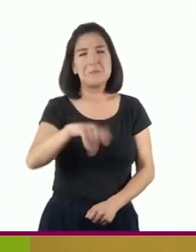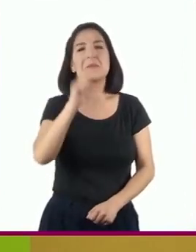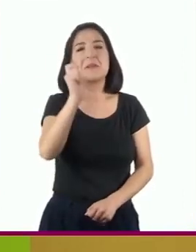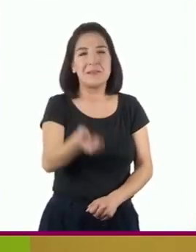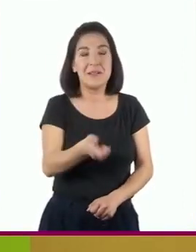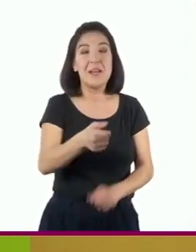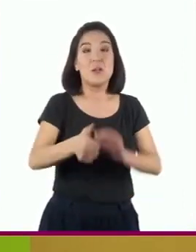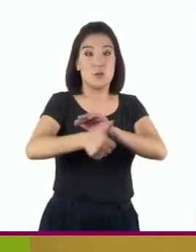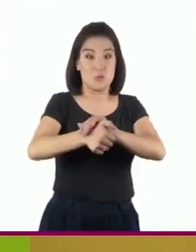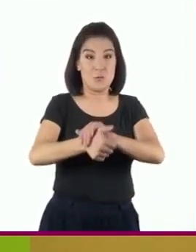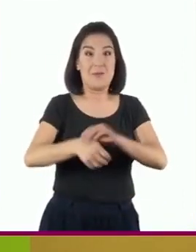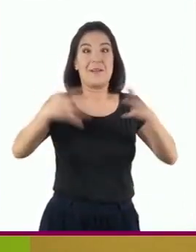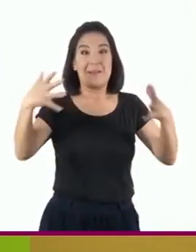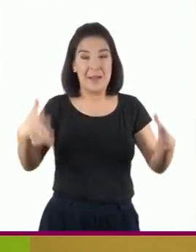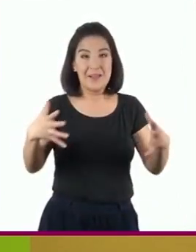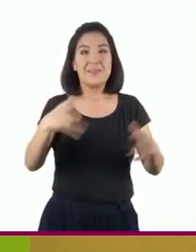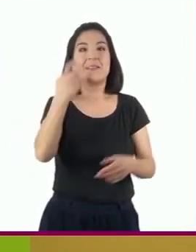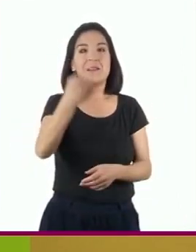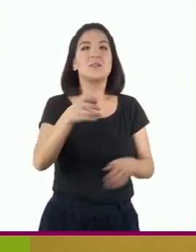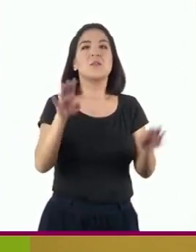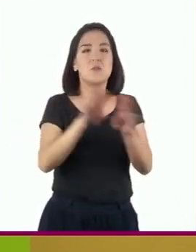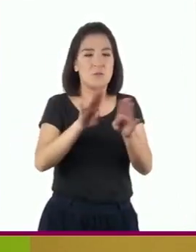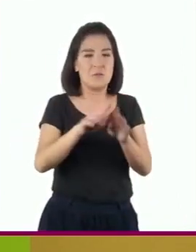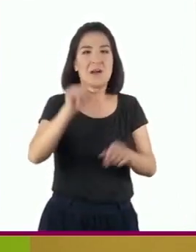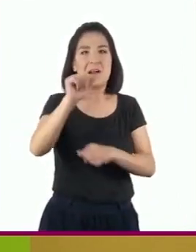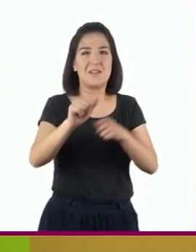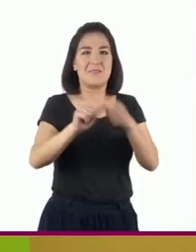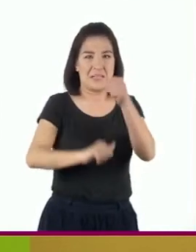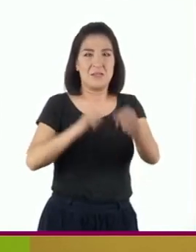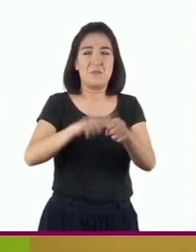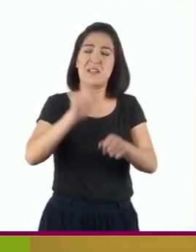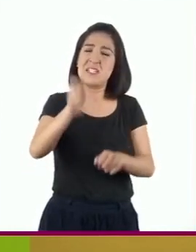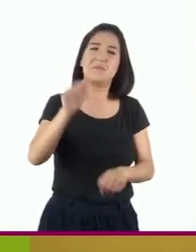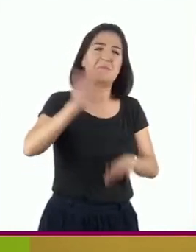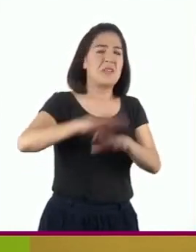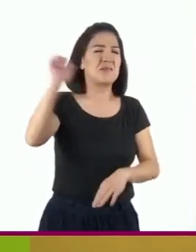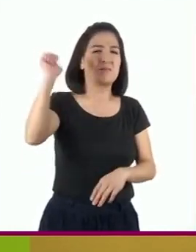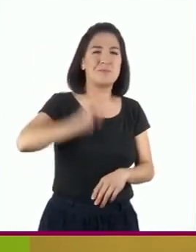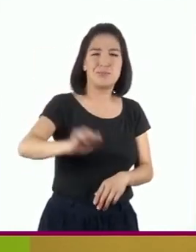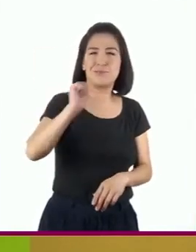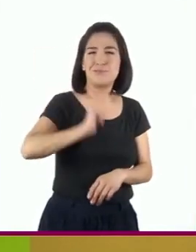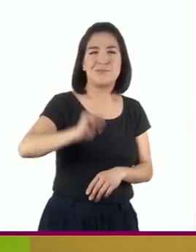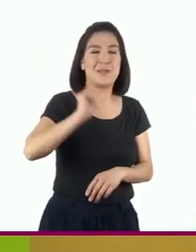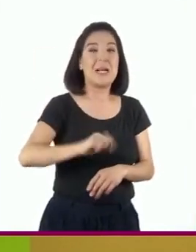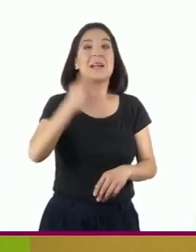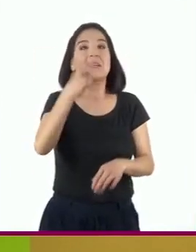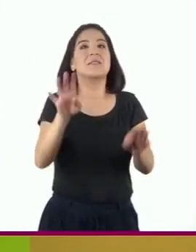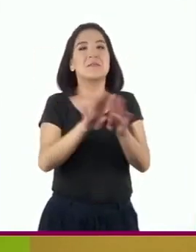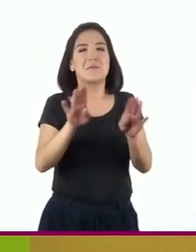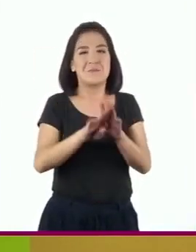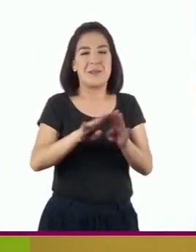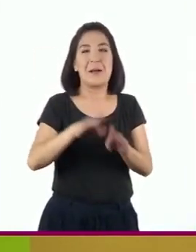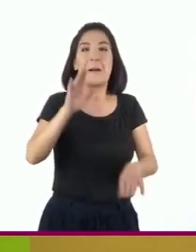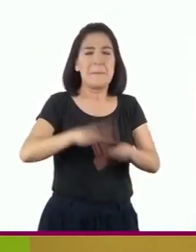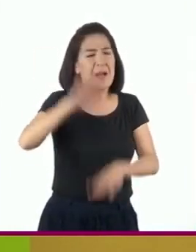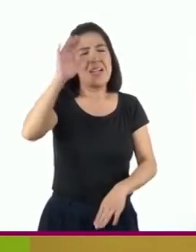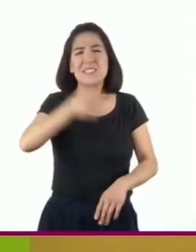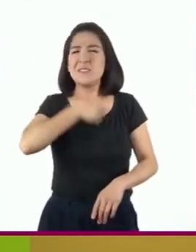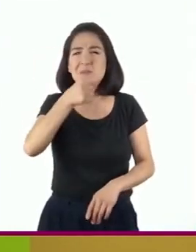que se alimentaban de las crías de tortugas. Lamentablemente su explotación duró hasta principios del siglo XX.